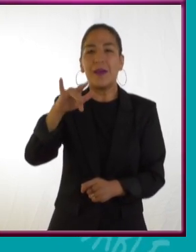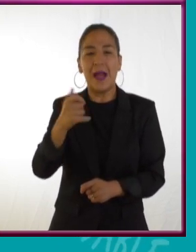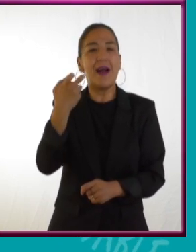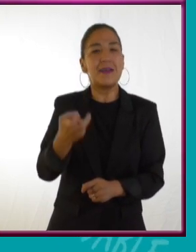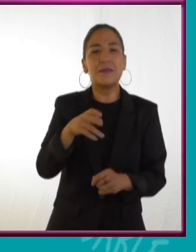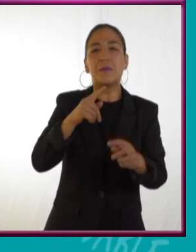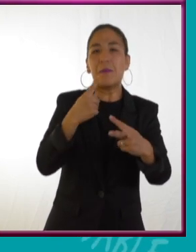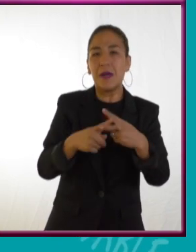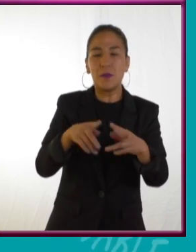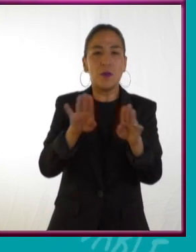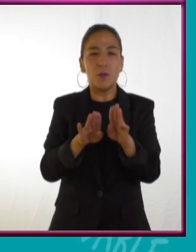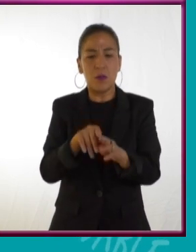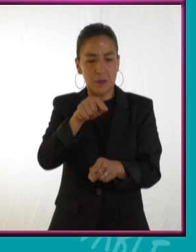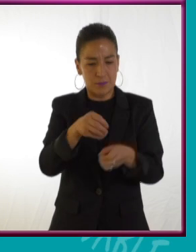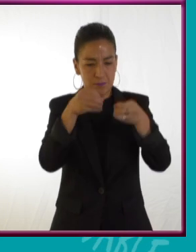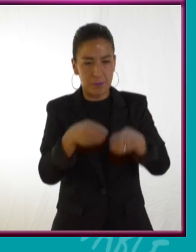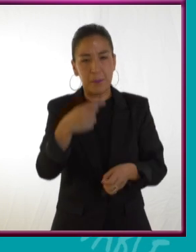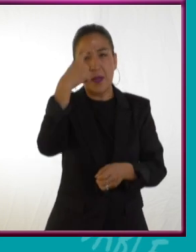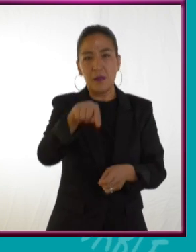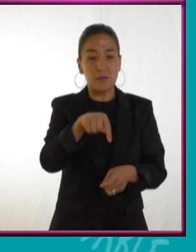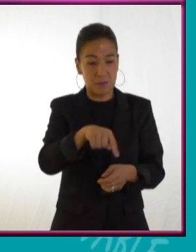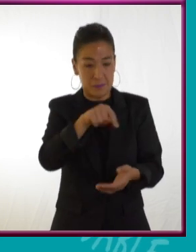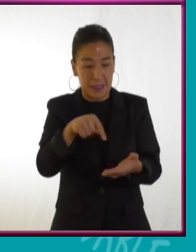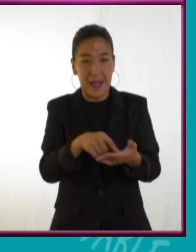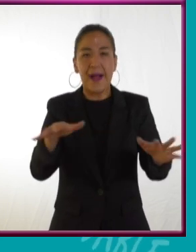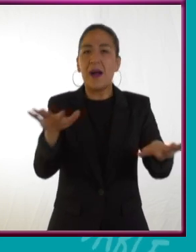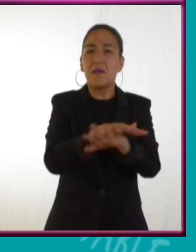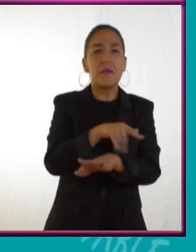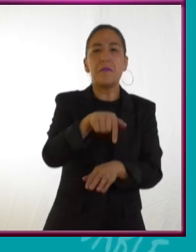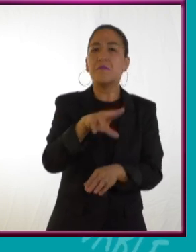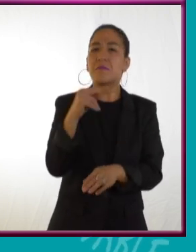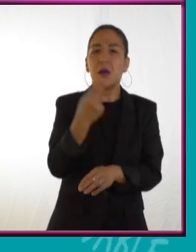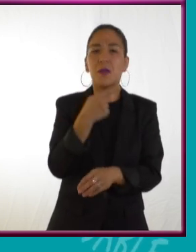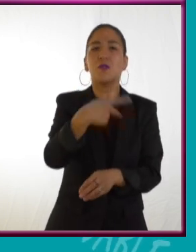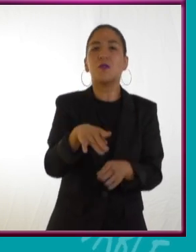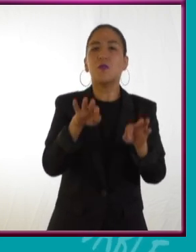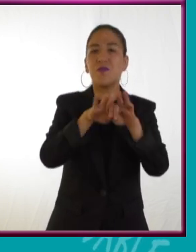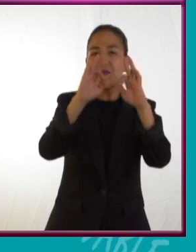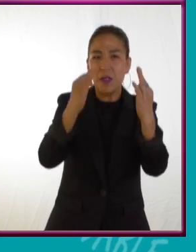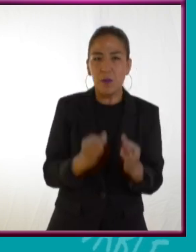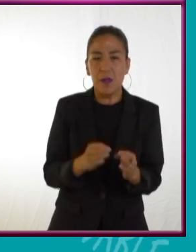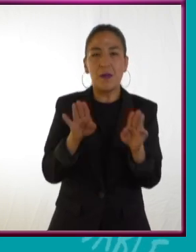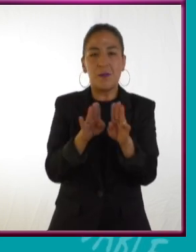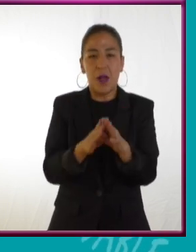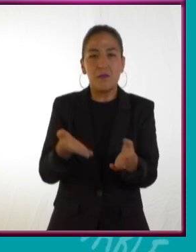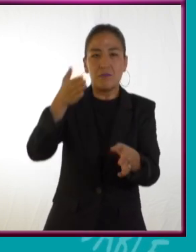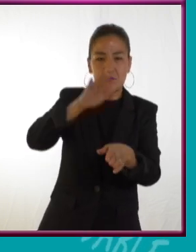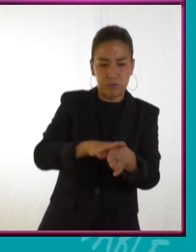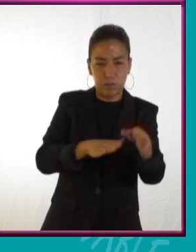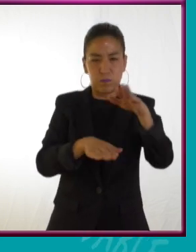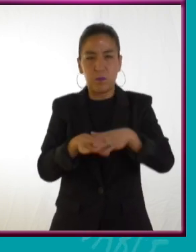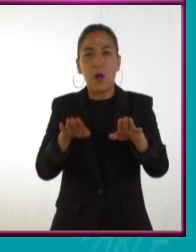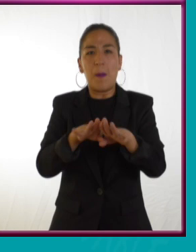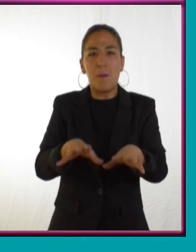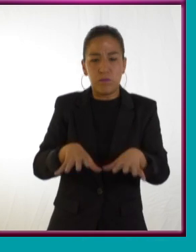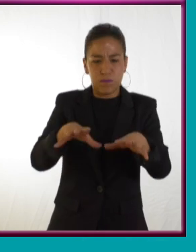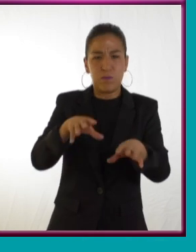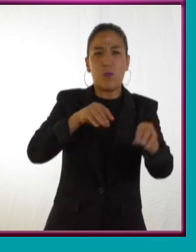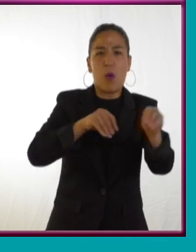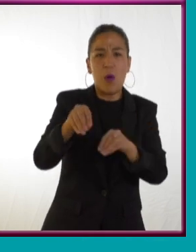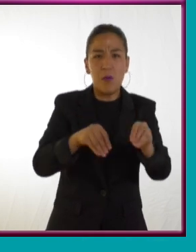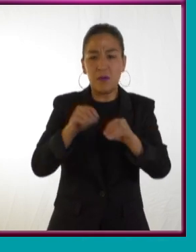tipo de matemáticas que se ocupa de las cosas que no cambian cuando las figuras o cuerpos son plegados,